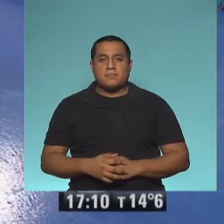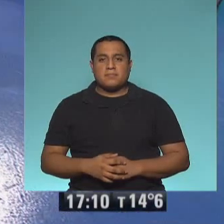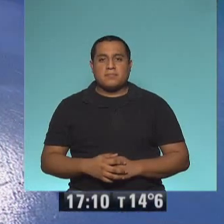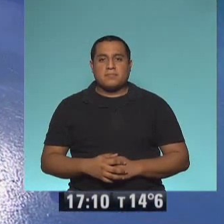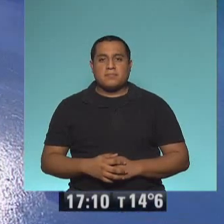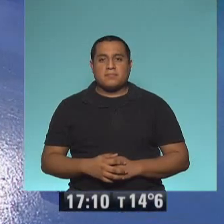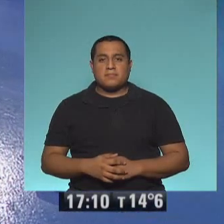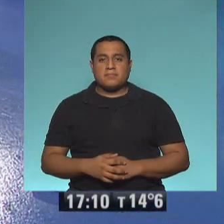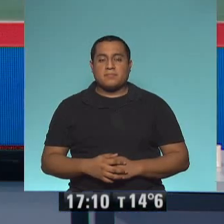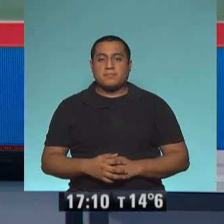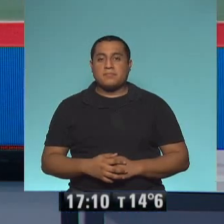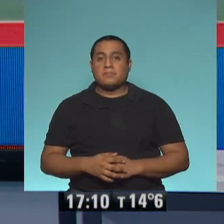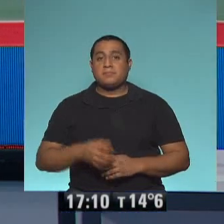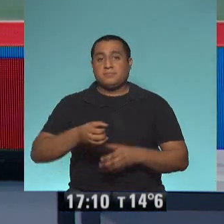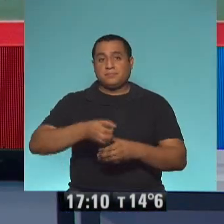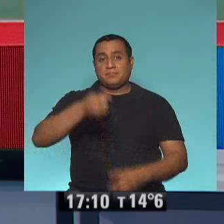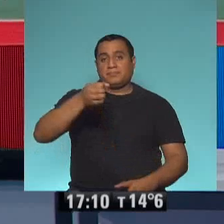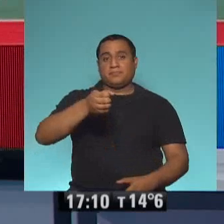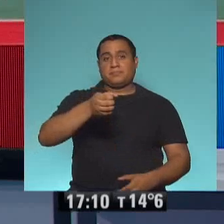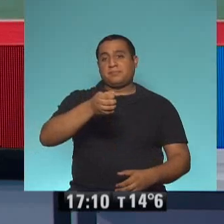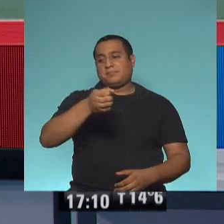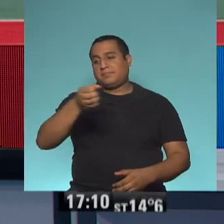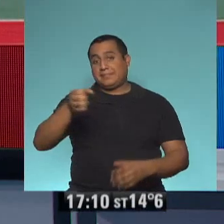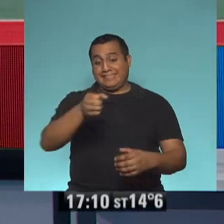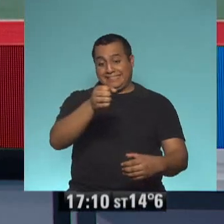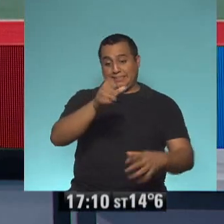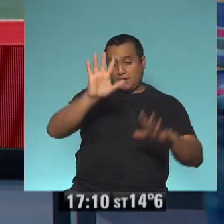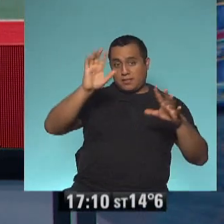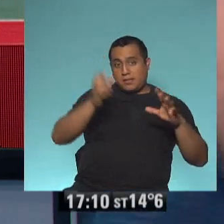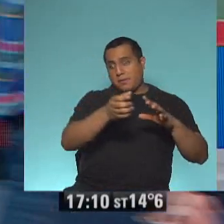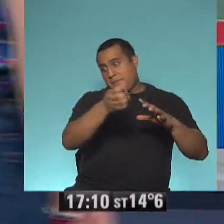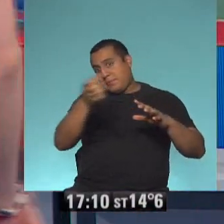vamos a soltar el palo lo tenemos que ir a buscar y agarrarlo